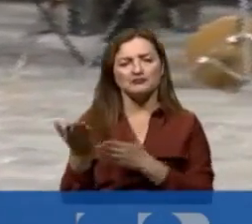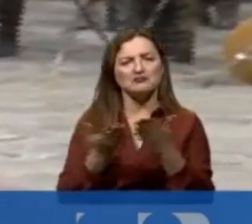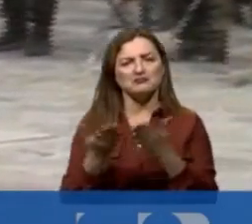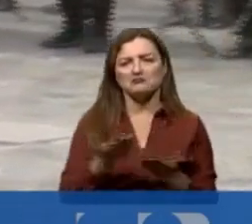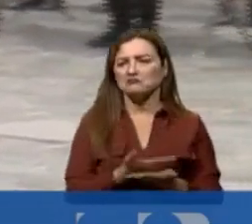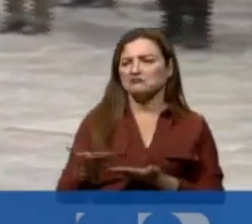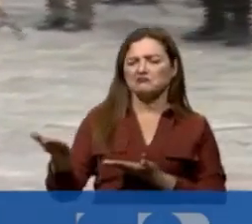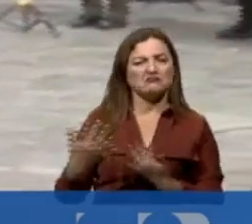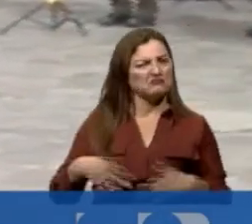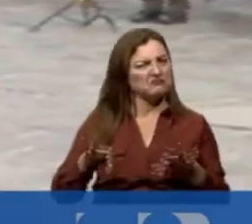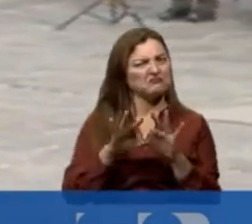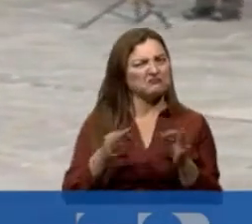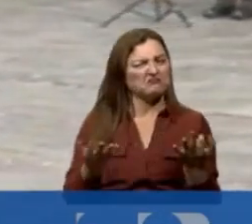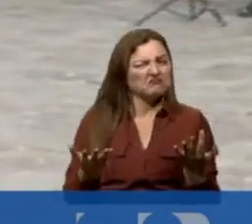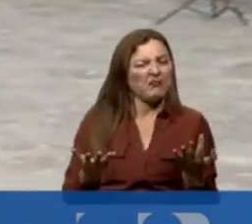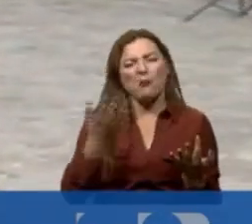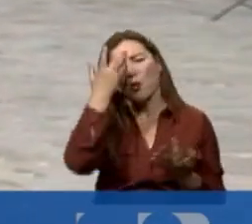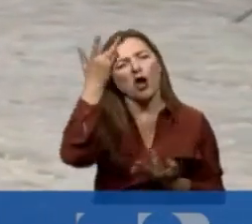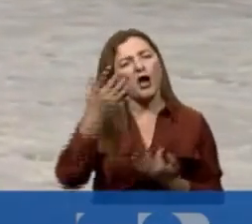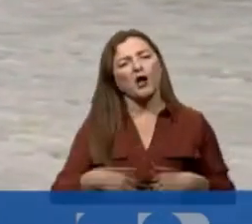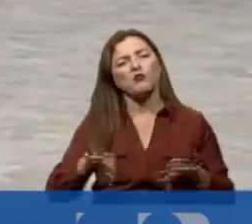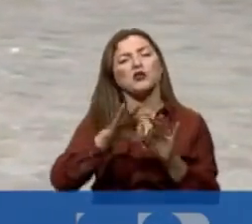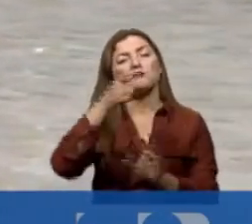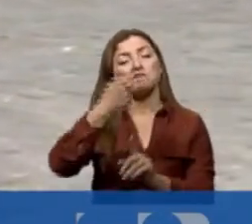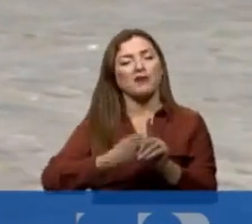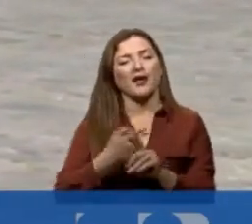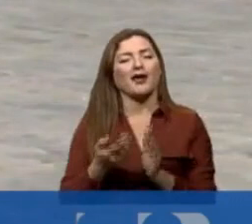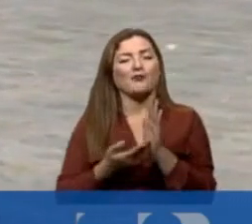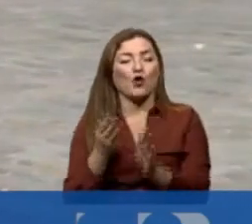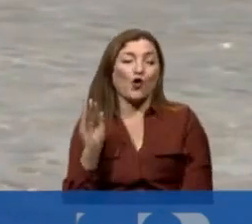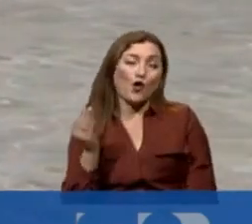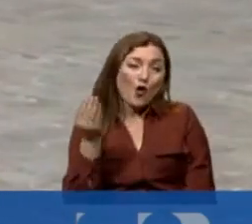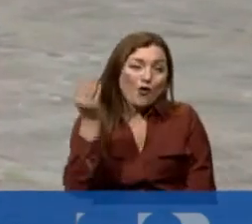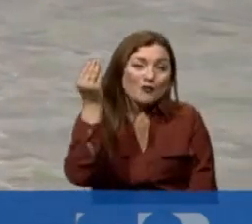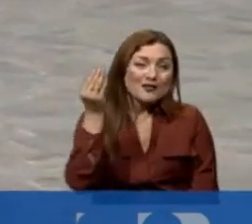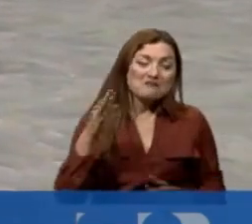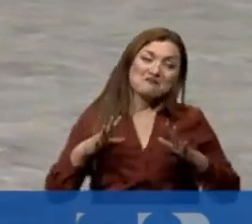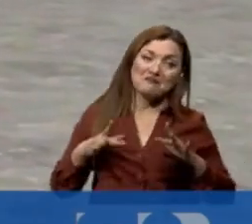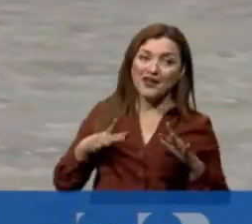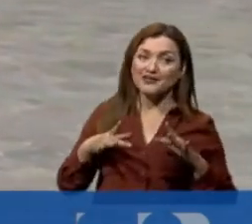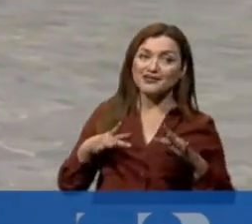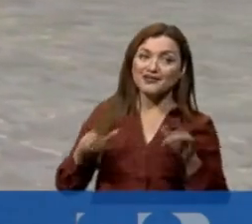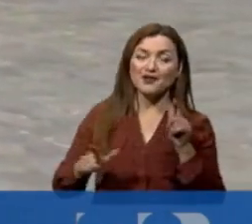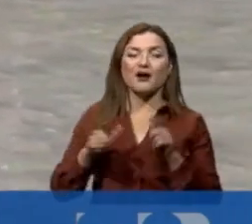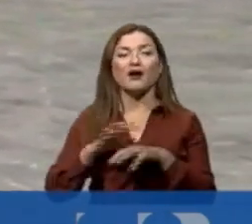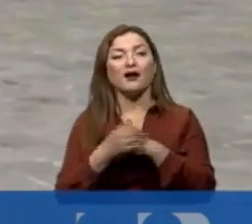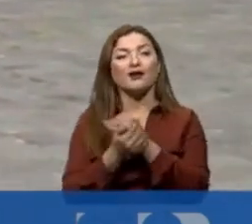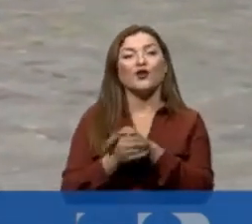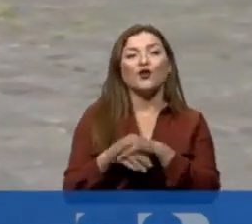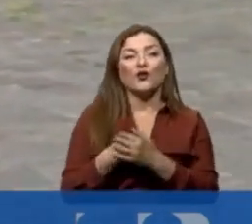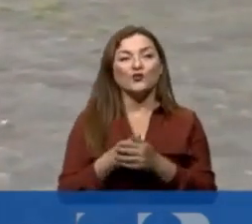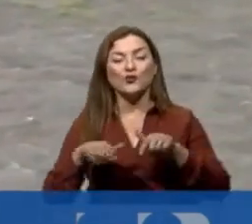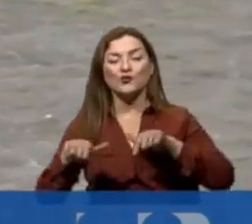están realizando en estos meses, ¿no? En los que precisamente los jóvenes salieron ya de vacaciones, la gente aprovecha para